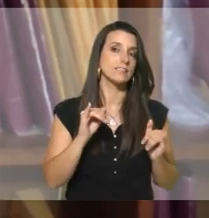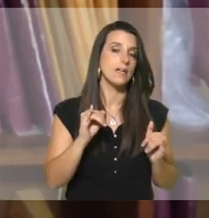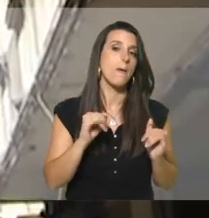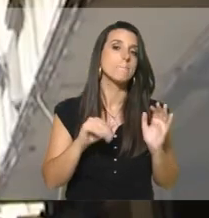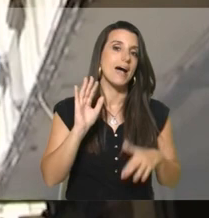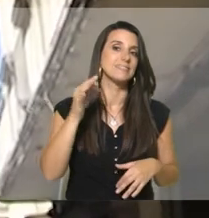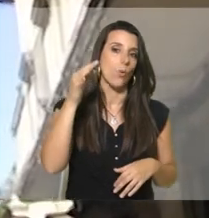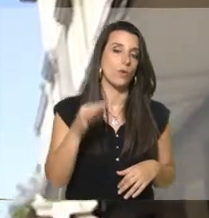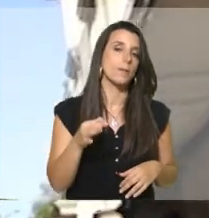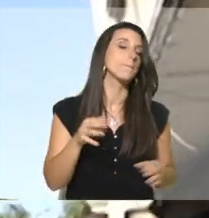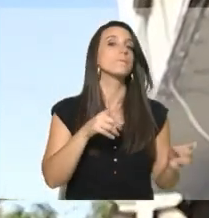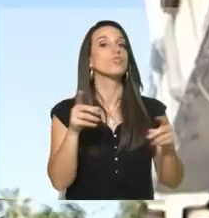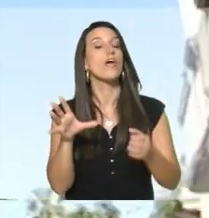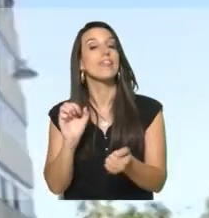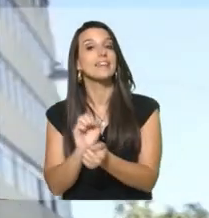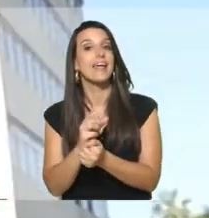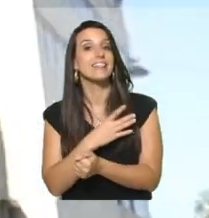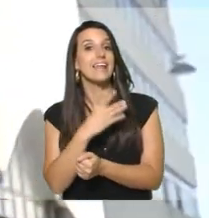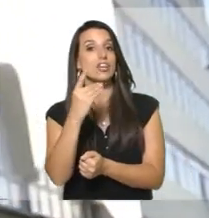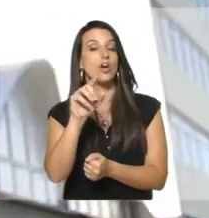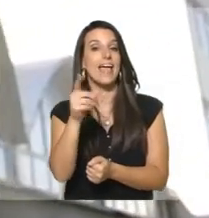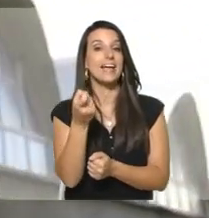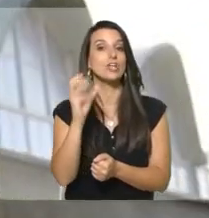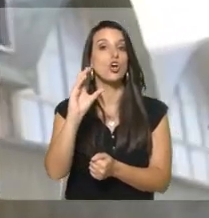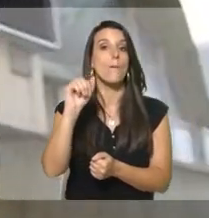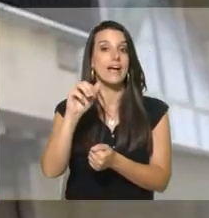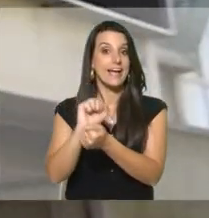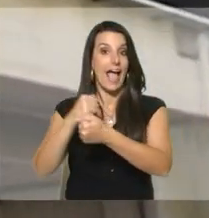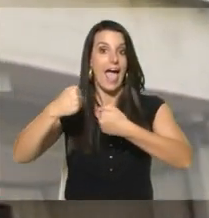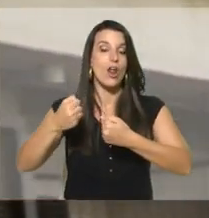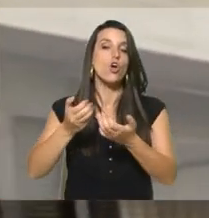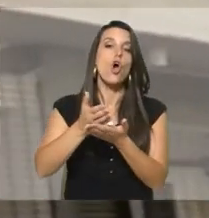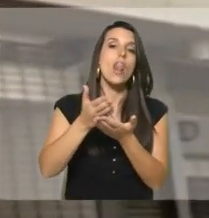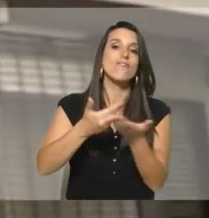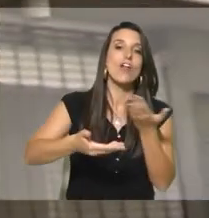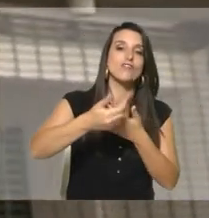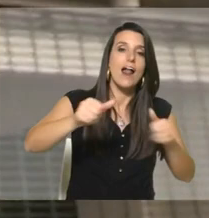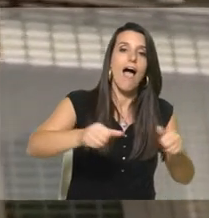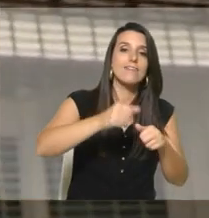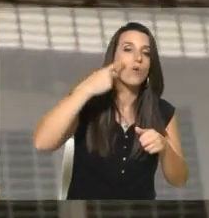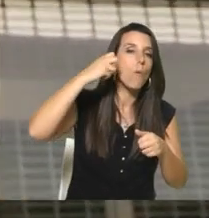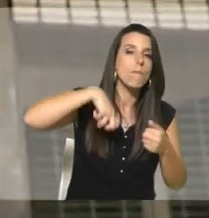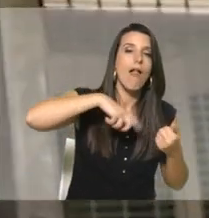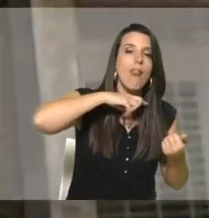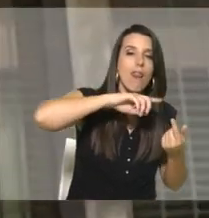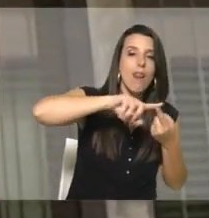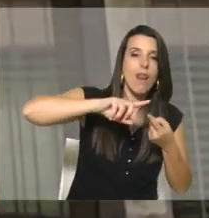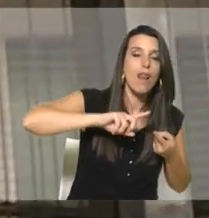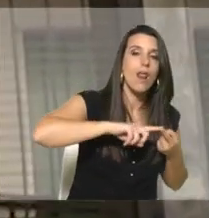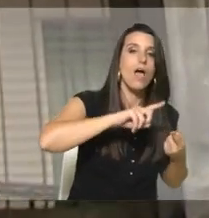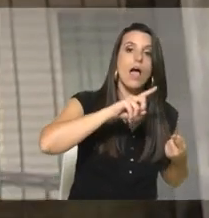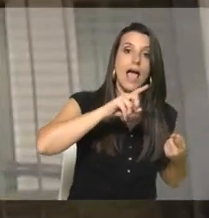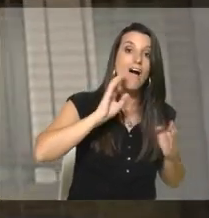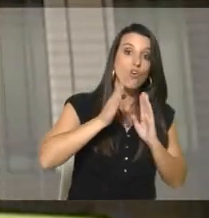mayor seguridad tras la detención del director del ex concar por su elaboración para la elaboración de una estafa procesal Suárez no